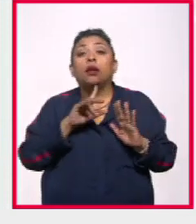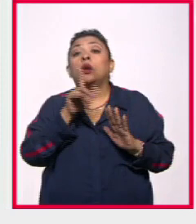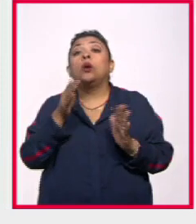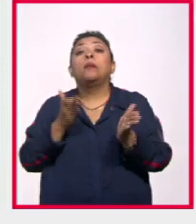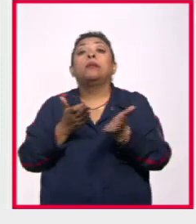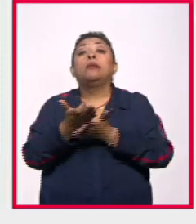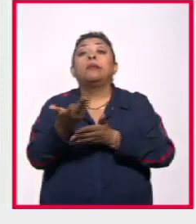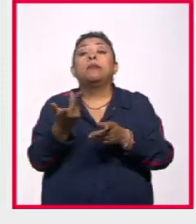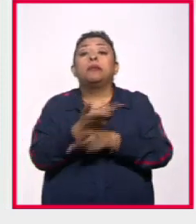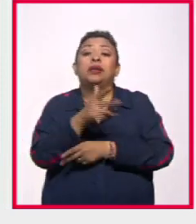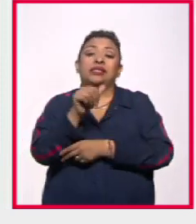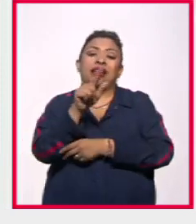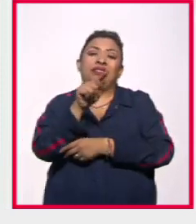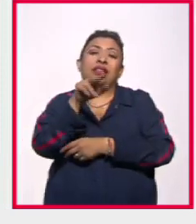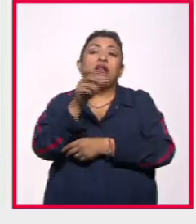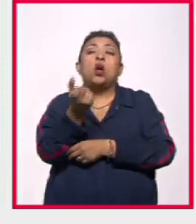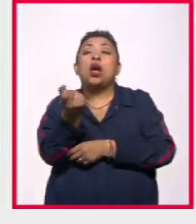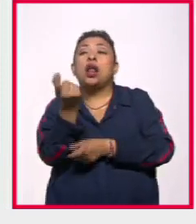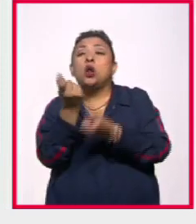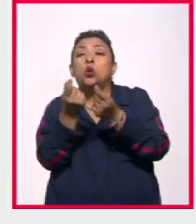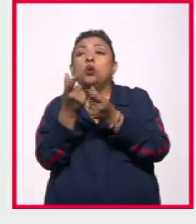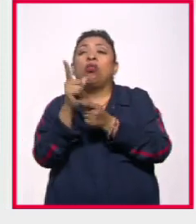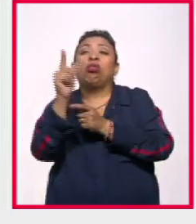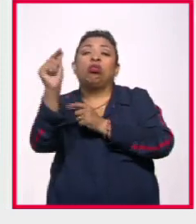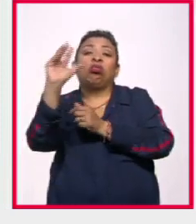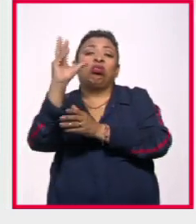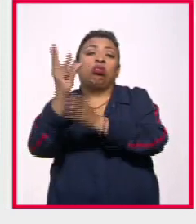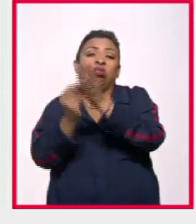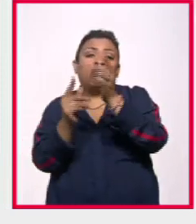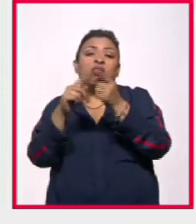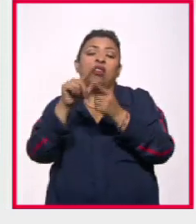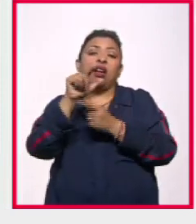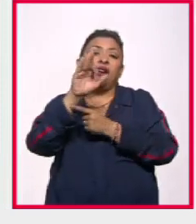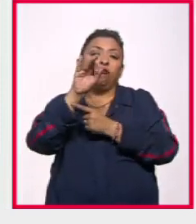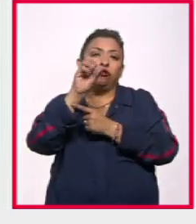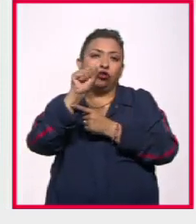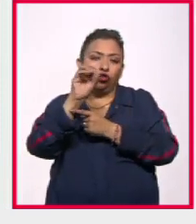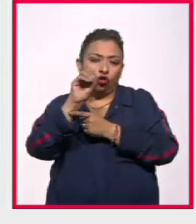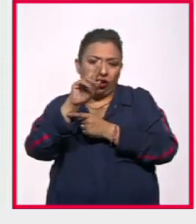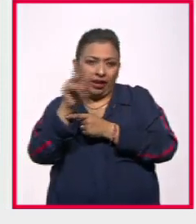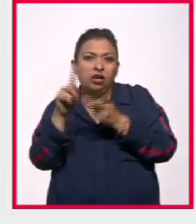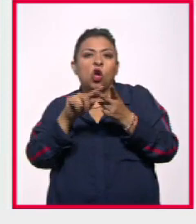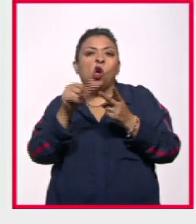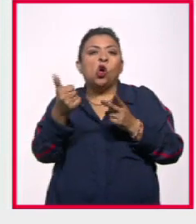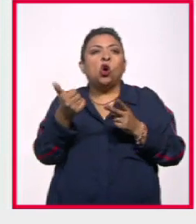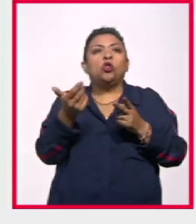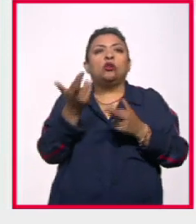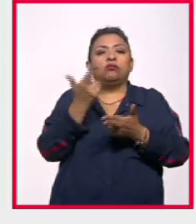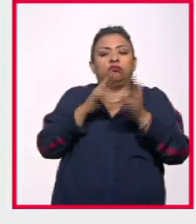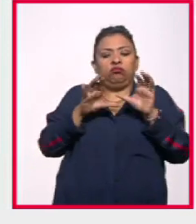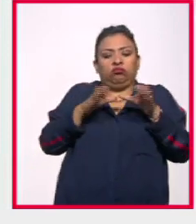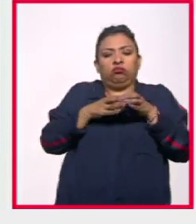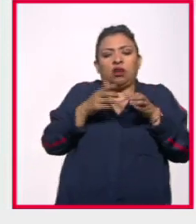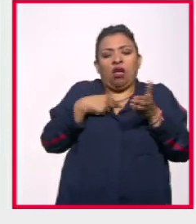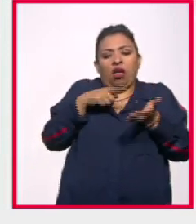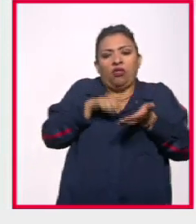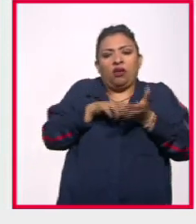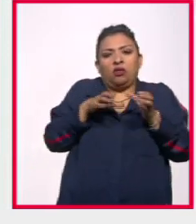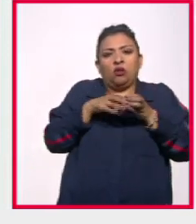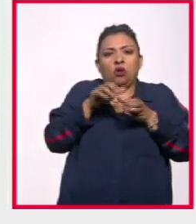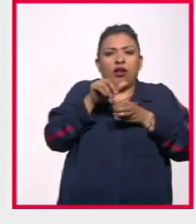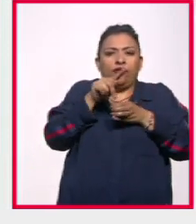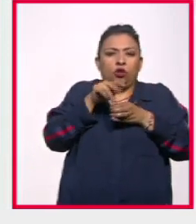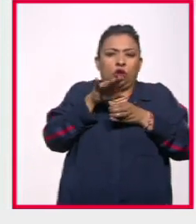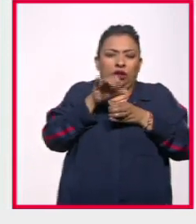del Ateneo fue, algunos se fueron al exilio, como Alfonso Reyes, otros se retrotrayeron a un exilio interior, como